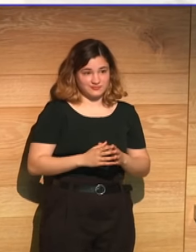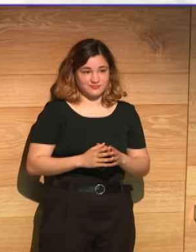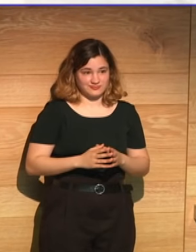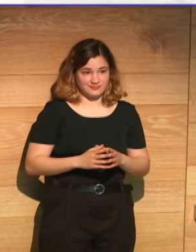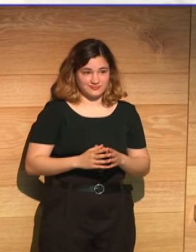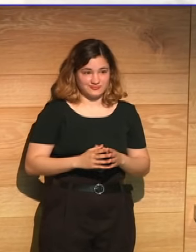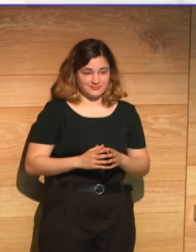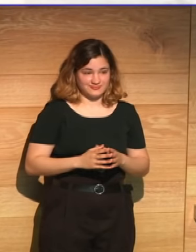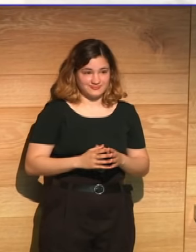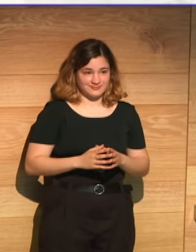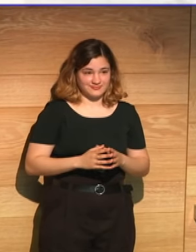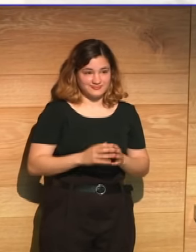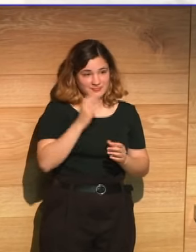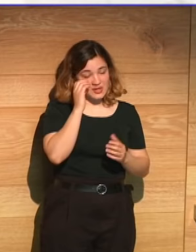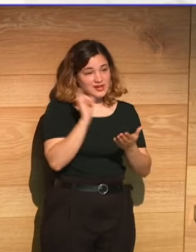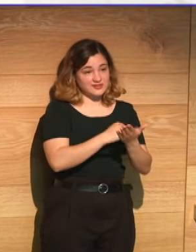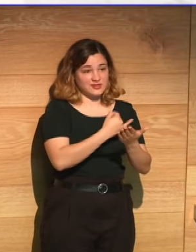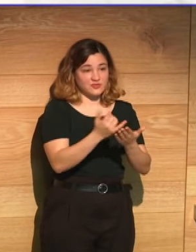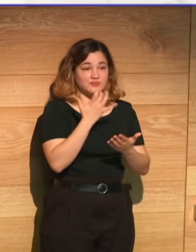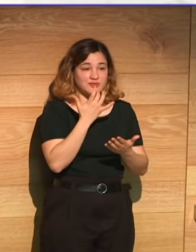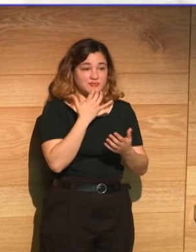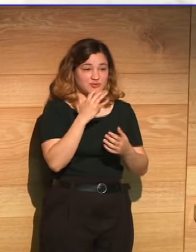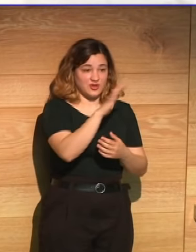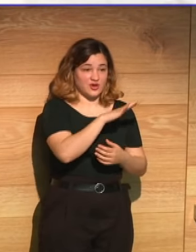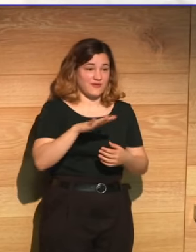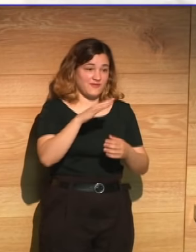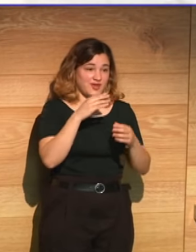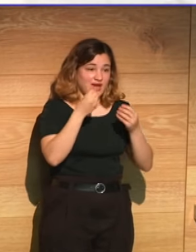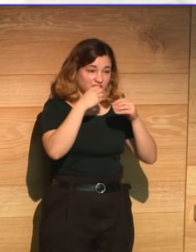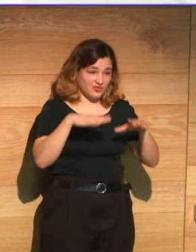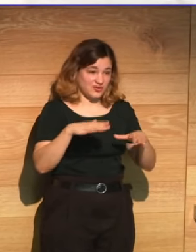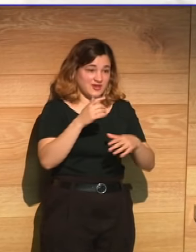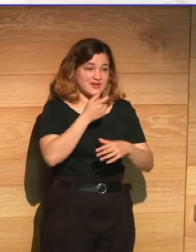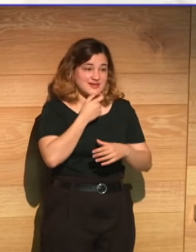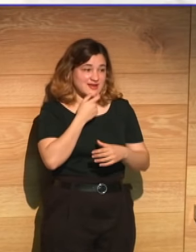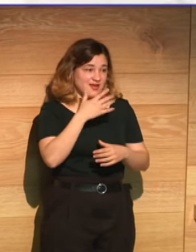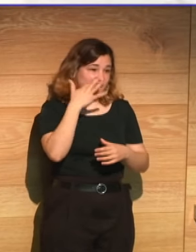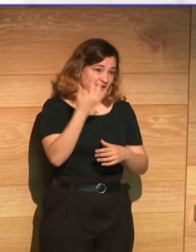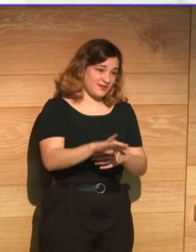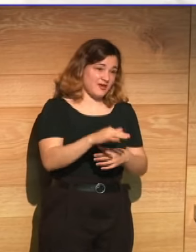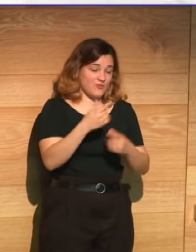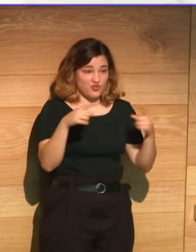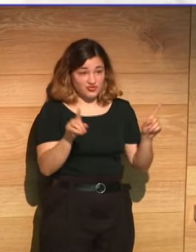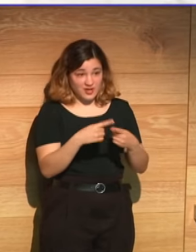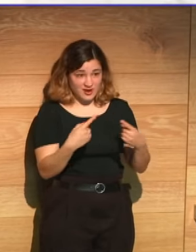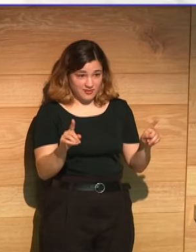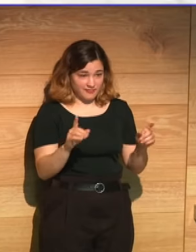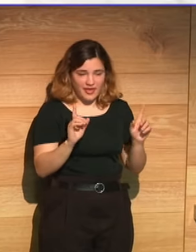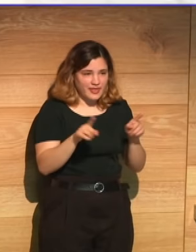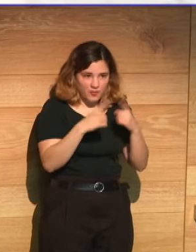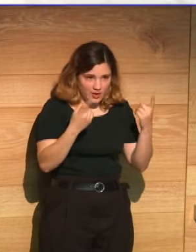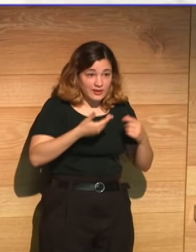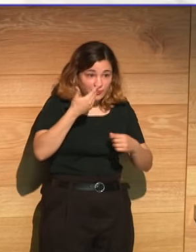en asignaturas de, como geografía, historia, inglés, francés, música, da igual.